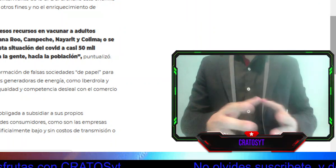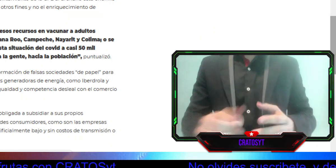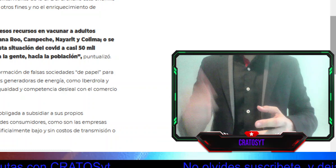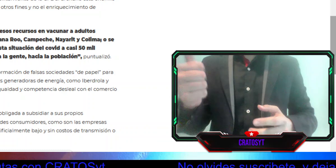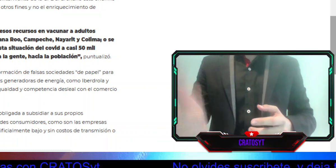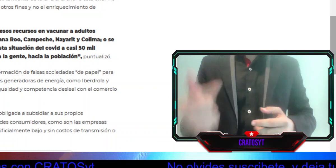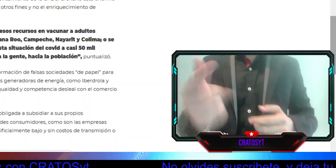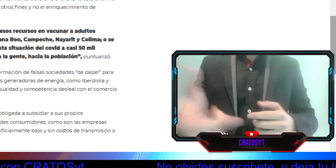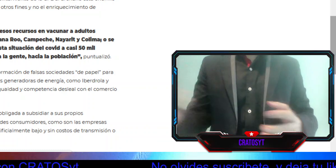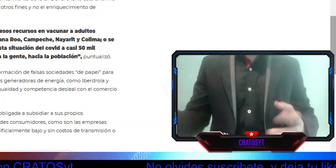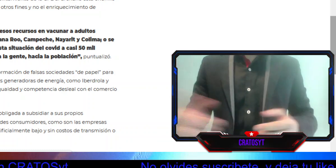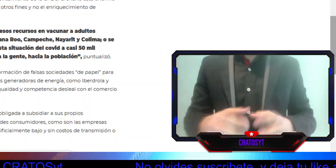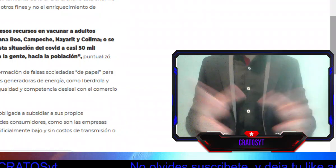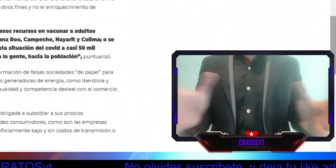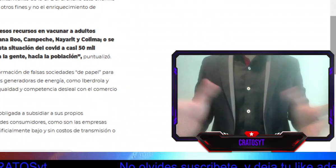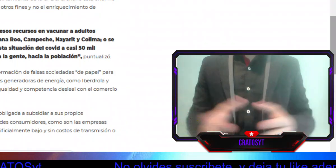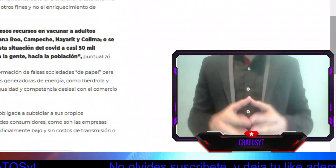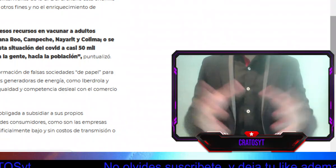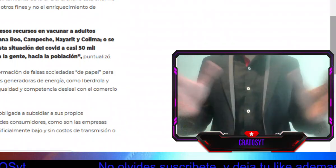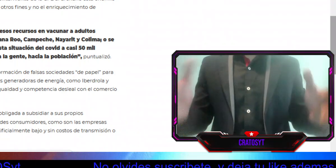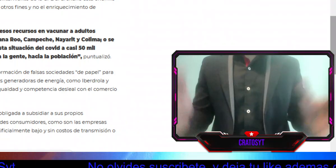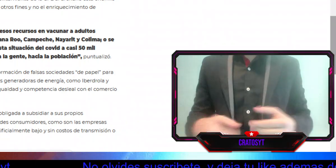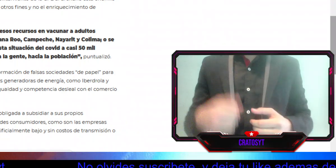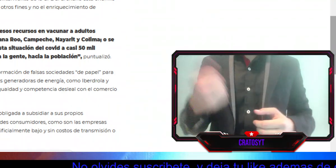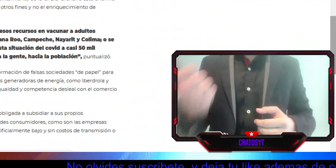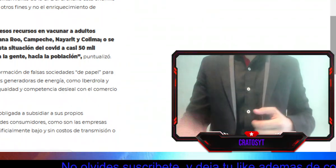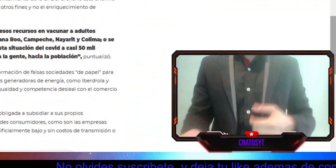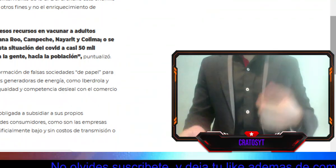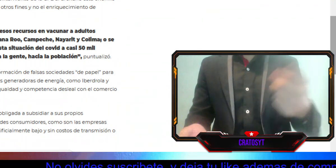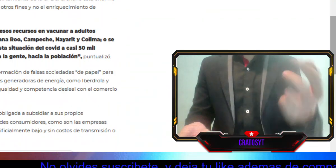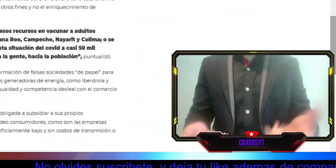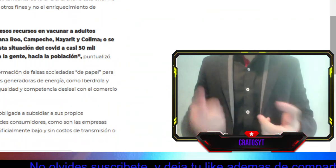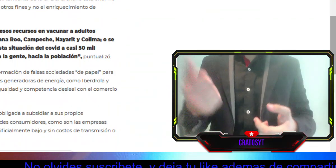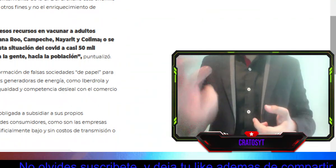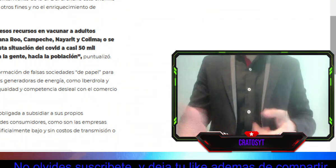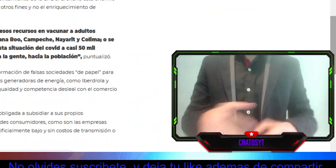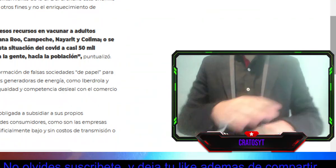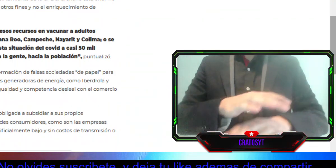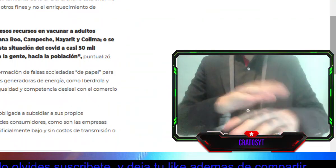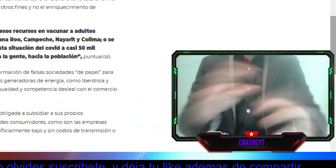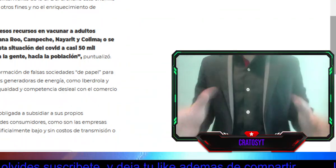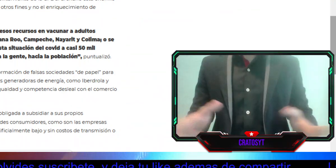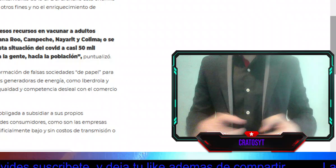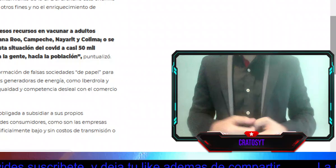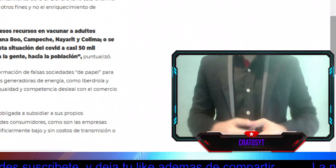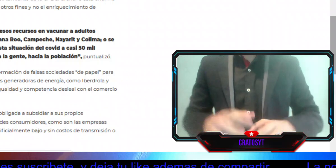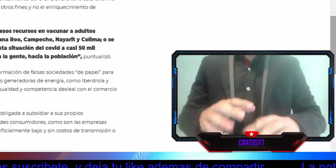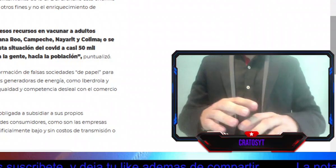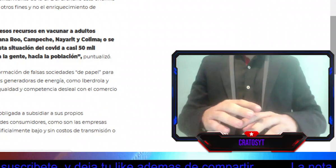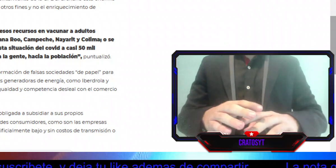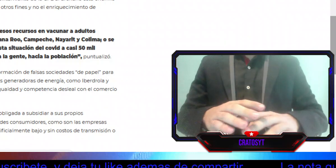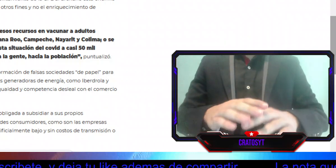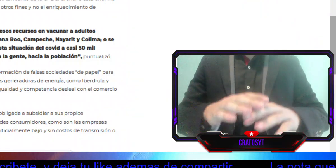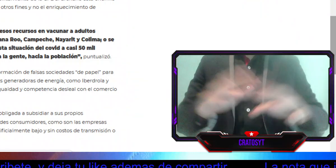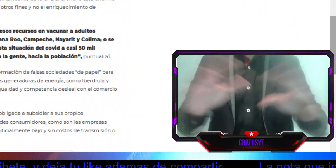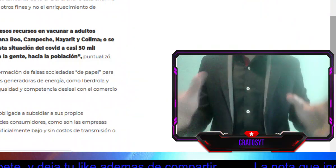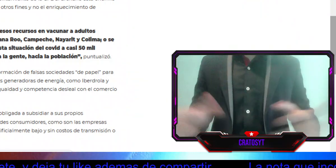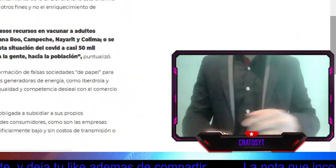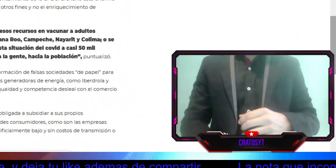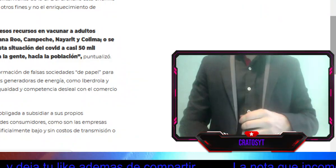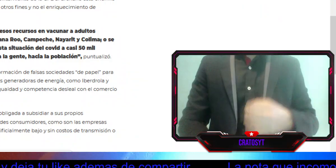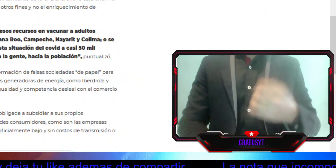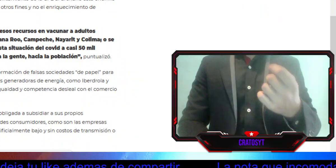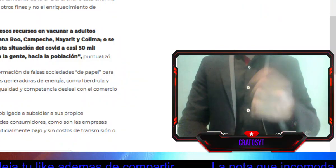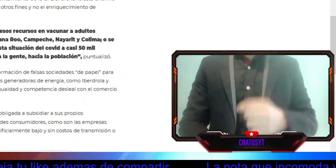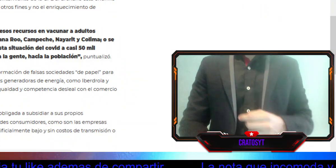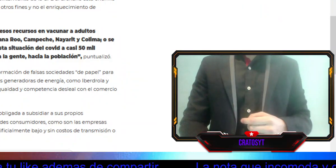Nieto y aprobada por PRI, PAN, PRD. O sea, una bola de narcotraficantes, criminales, rateros, asesinos y cualquier calificativo malo que te